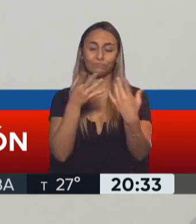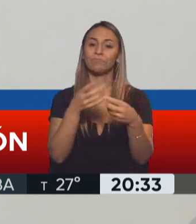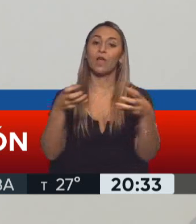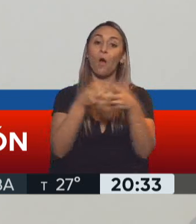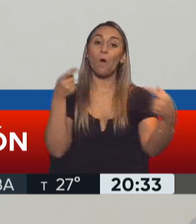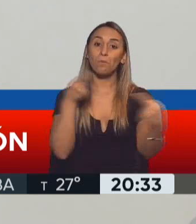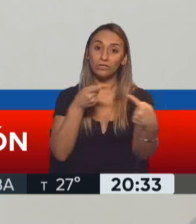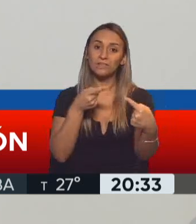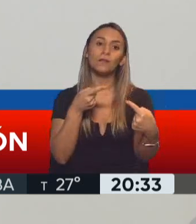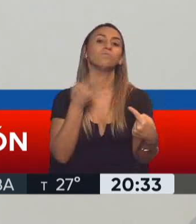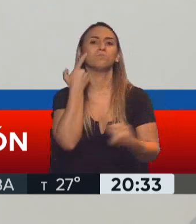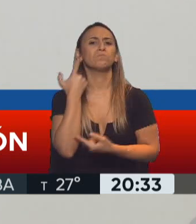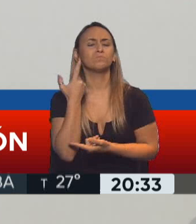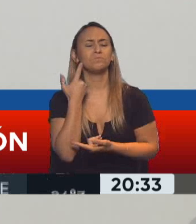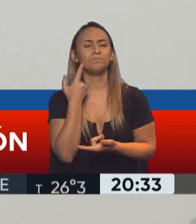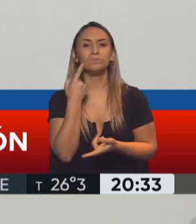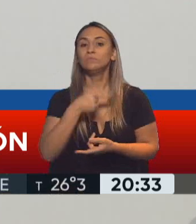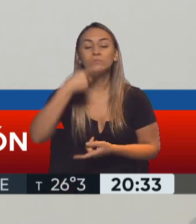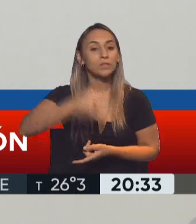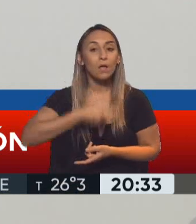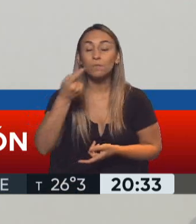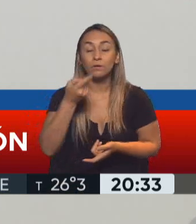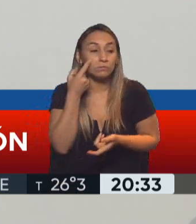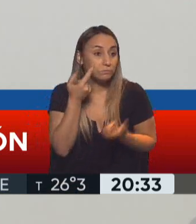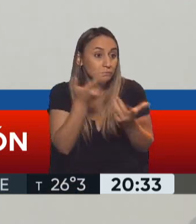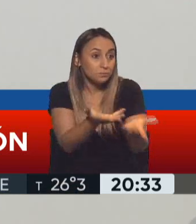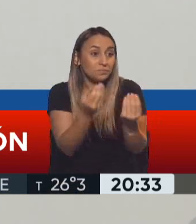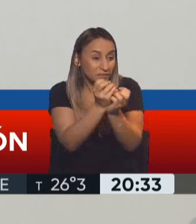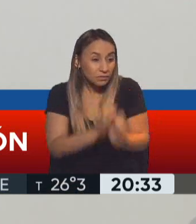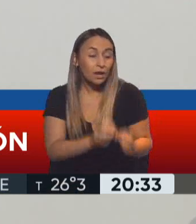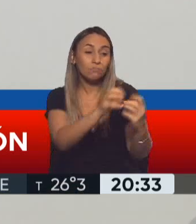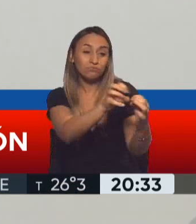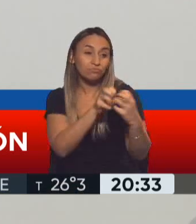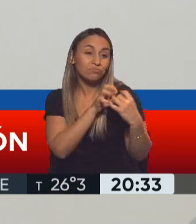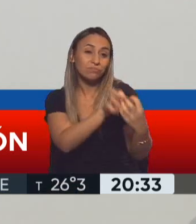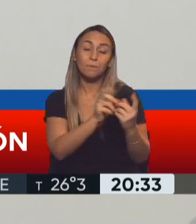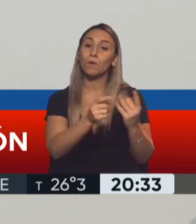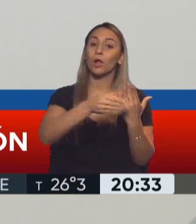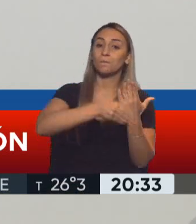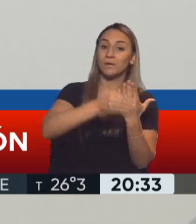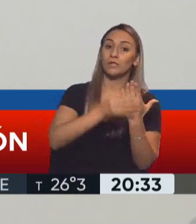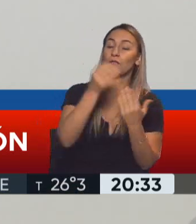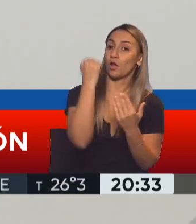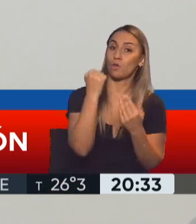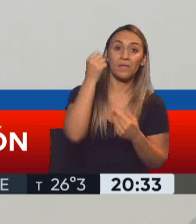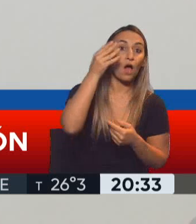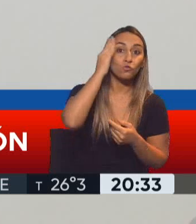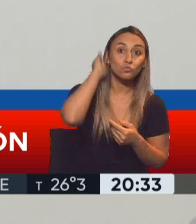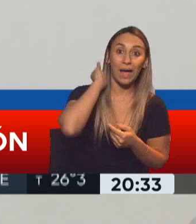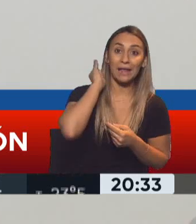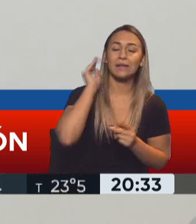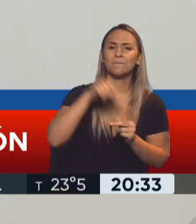rechazo le muestra todo el tiempo desde que comenzó esta discusión con el ministro de economía martín guzmán que ese